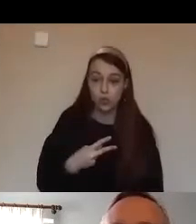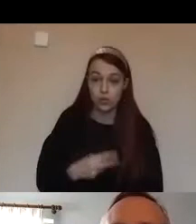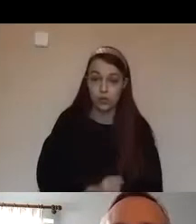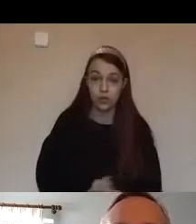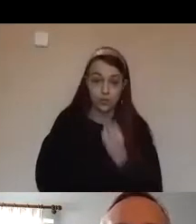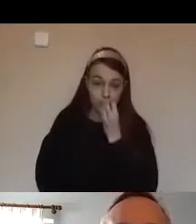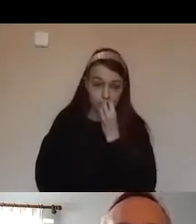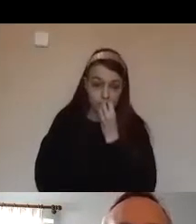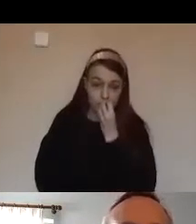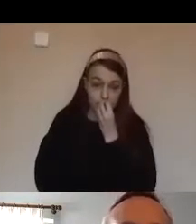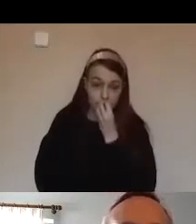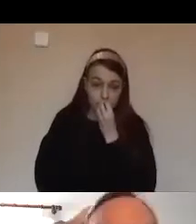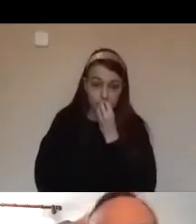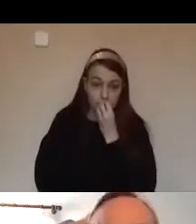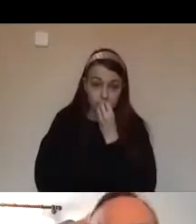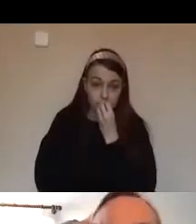y